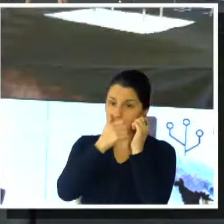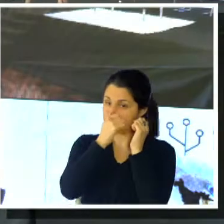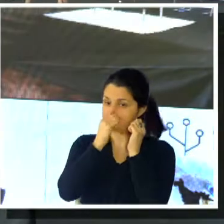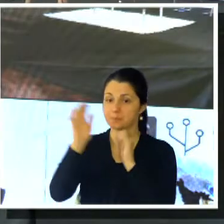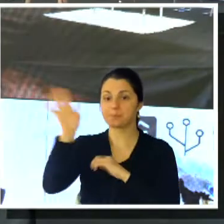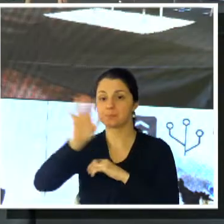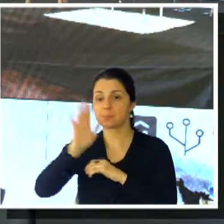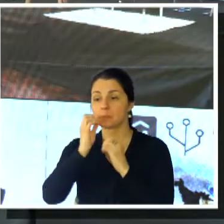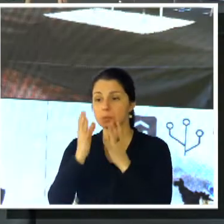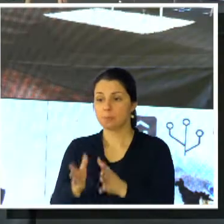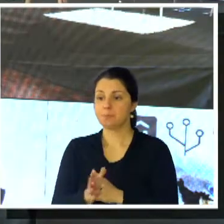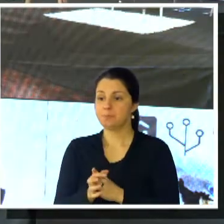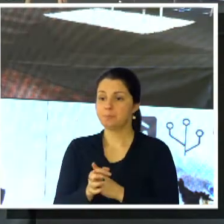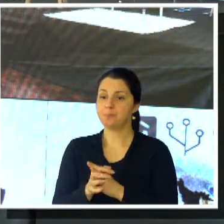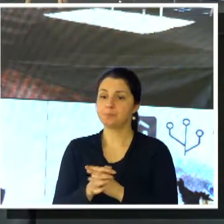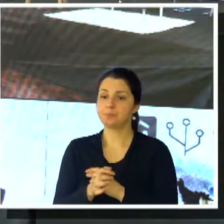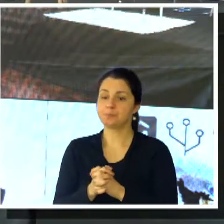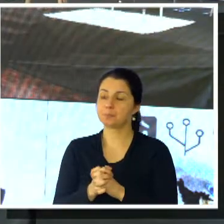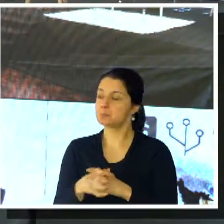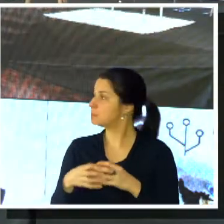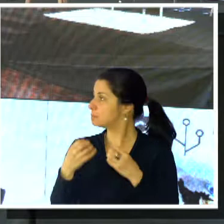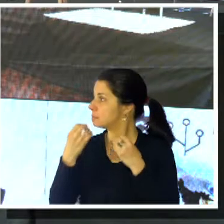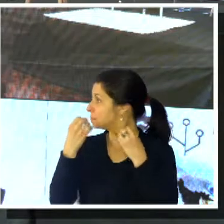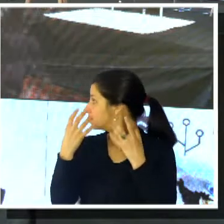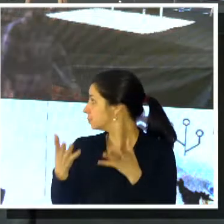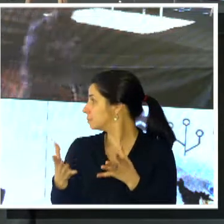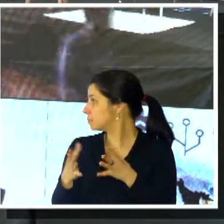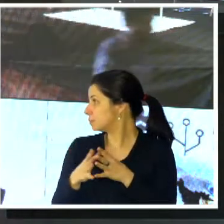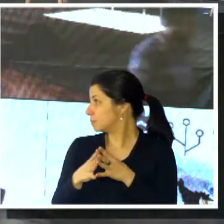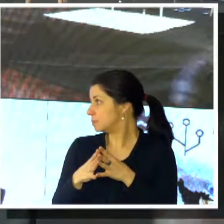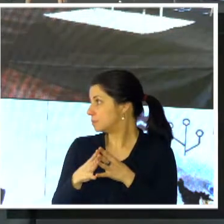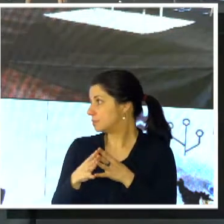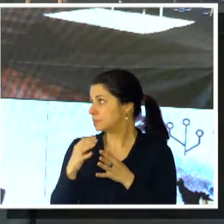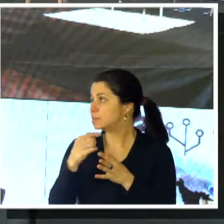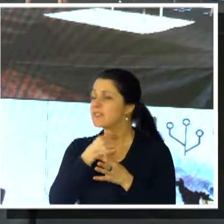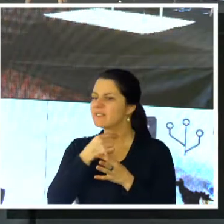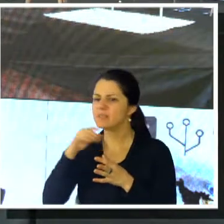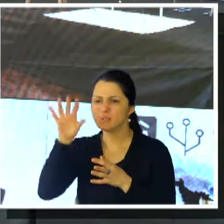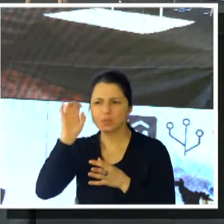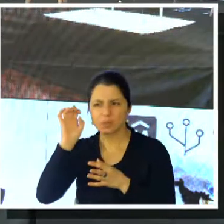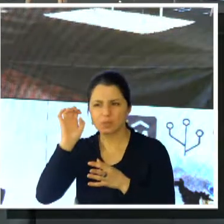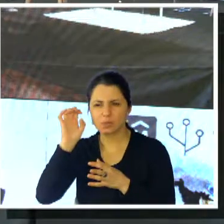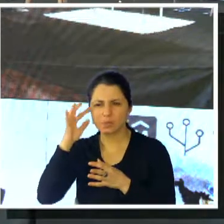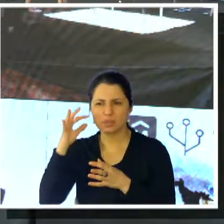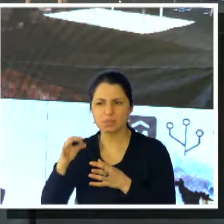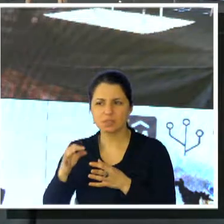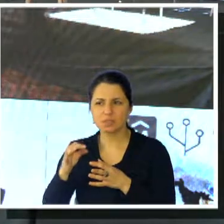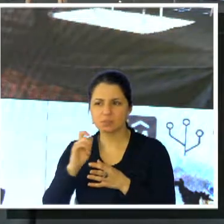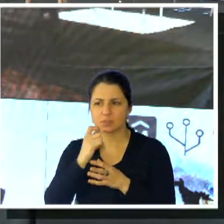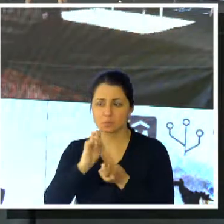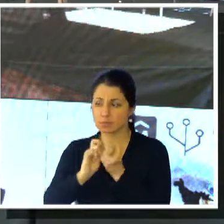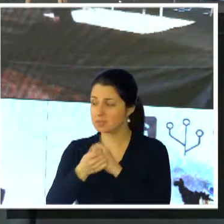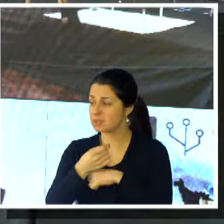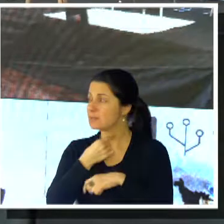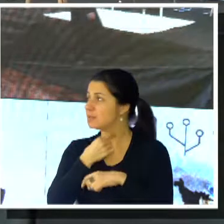Hola, hola. ¿Cómo andan? Si eso que se escucha es mi voz, creo que mi carrera de cantante no tiene